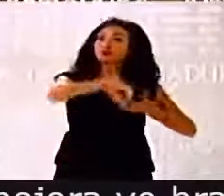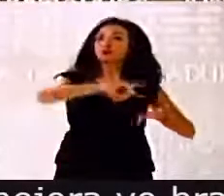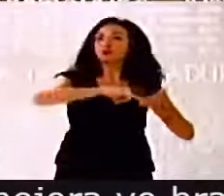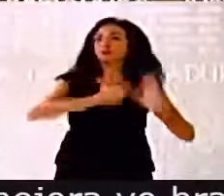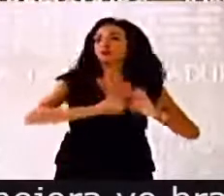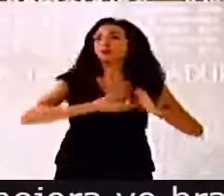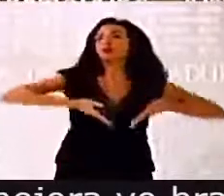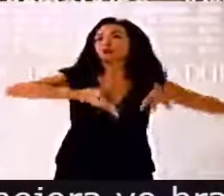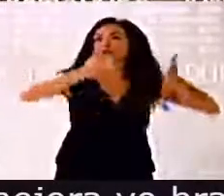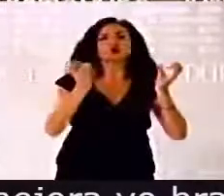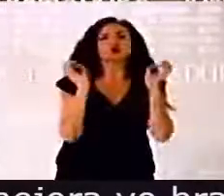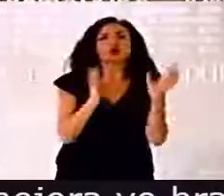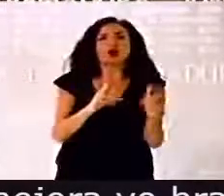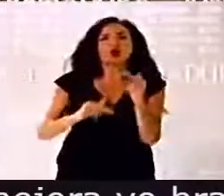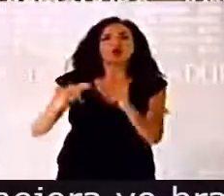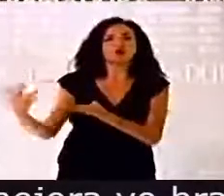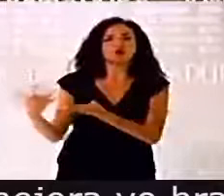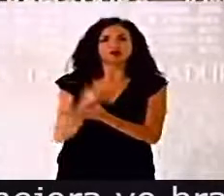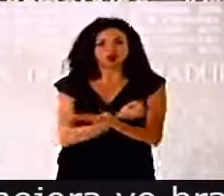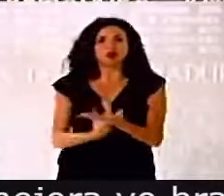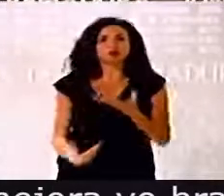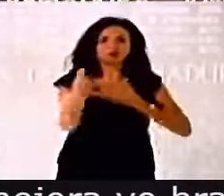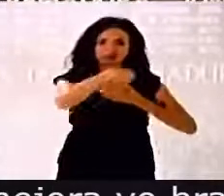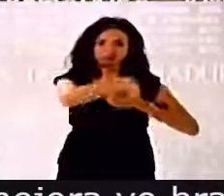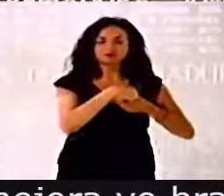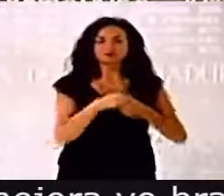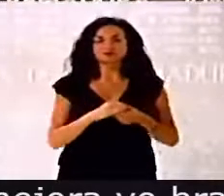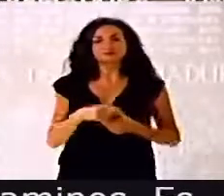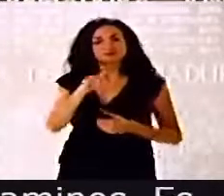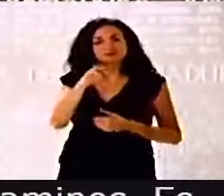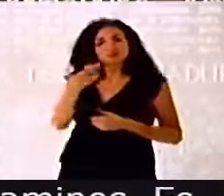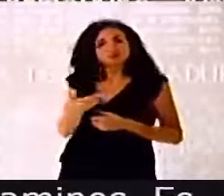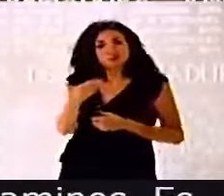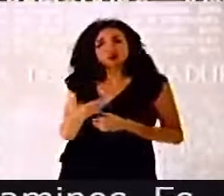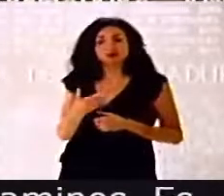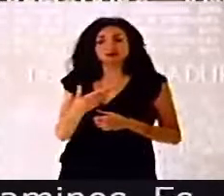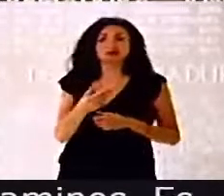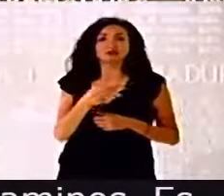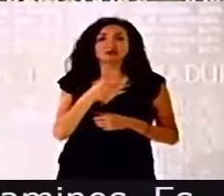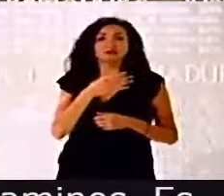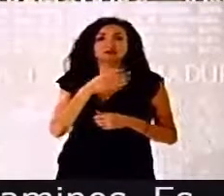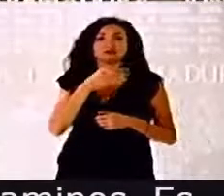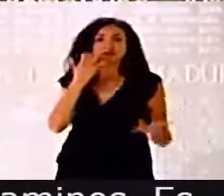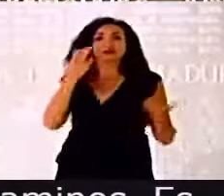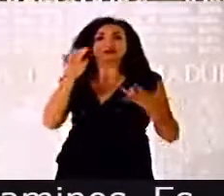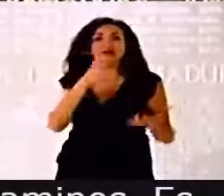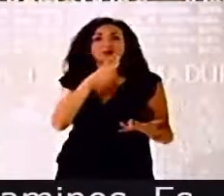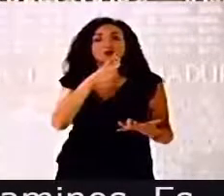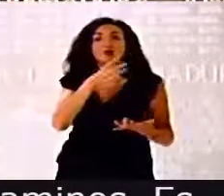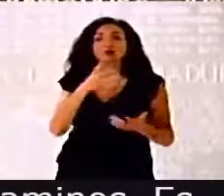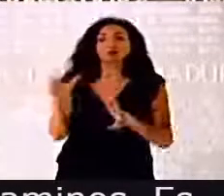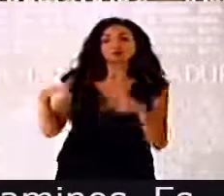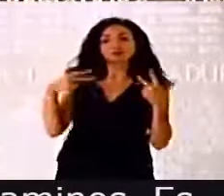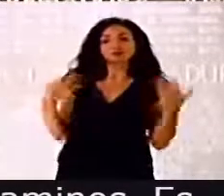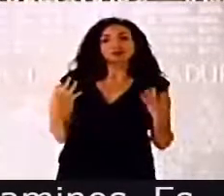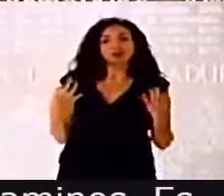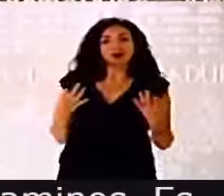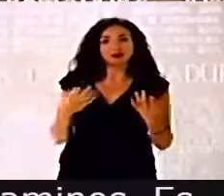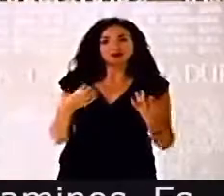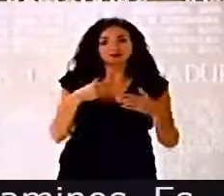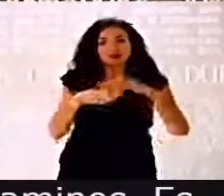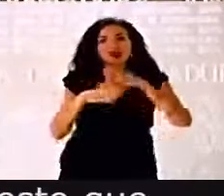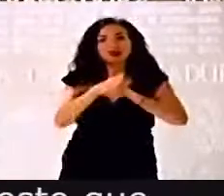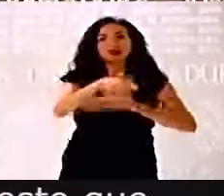que se hacen. Es verdad que señalamos la importancia del mismo, puesto que va a permitir una mejora en el acceso y la seguridad de